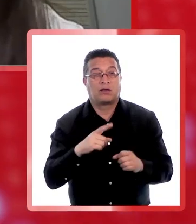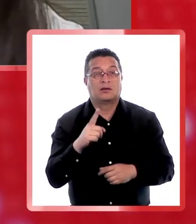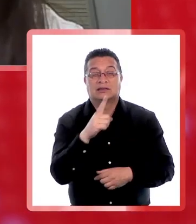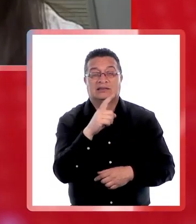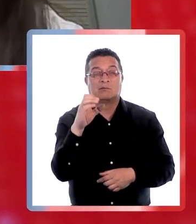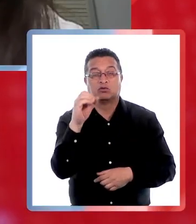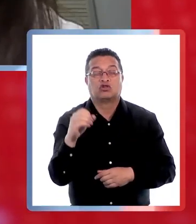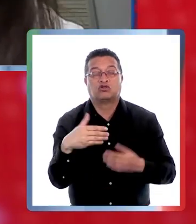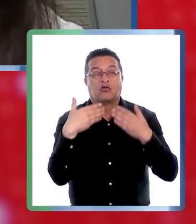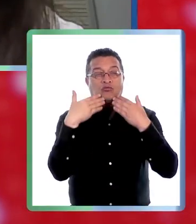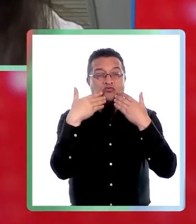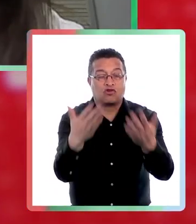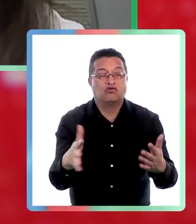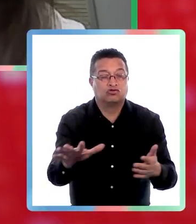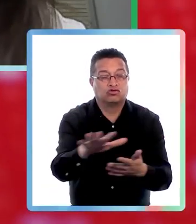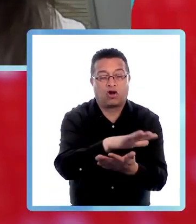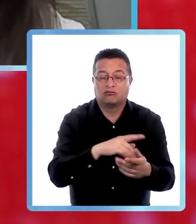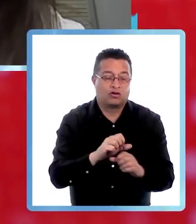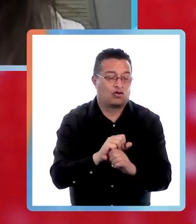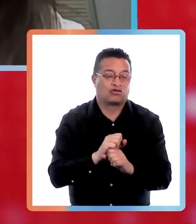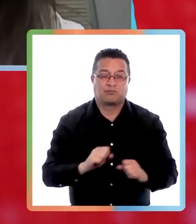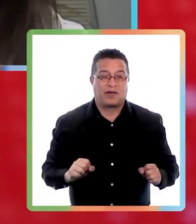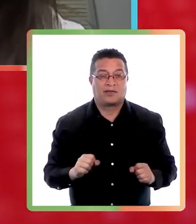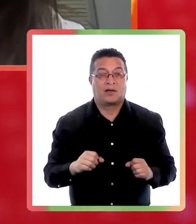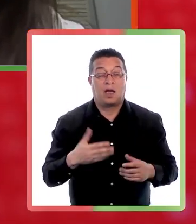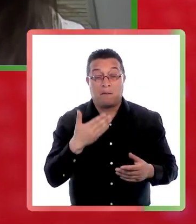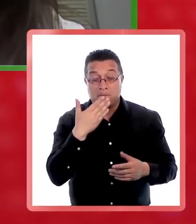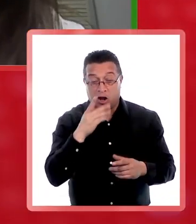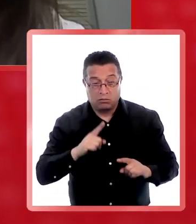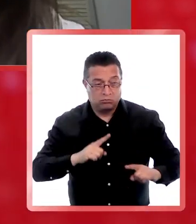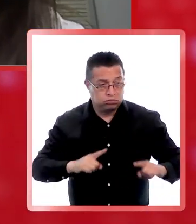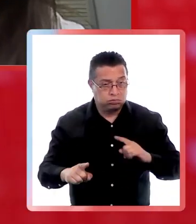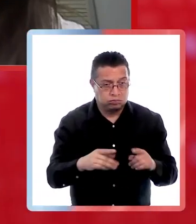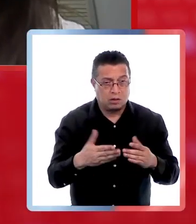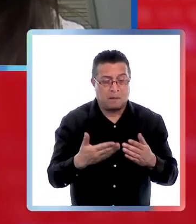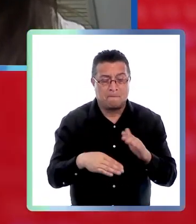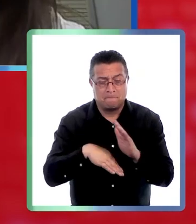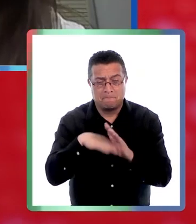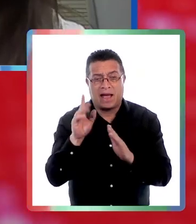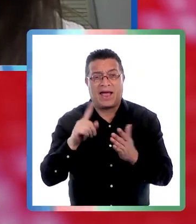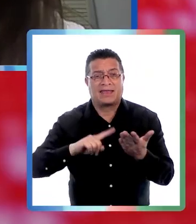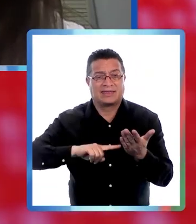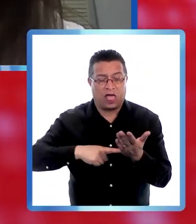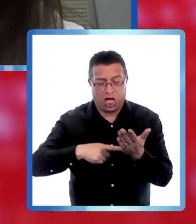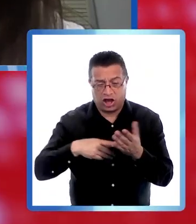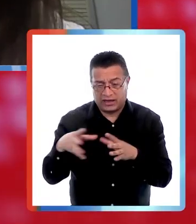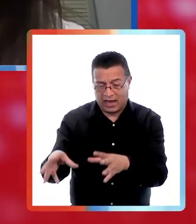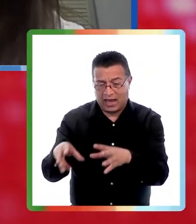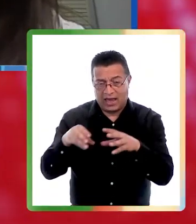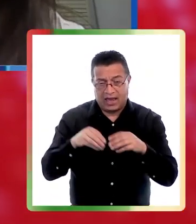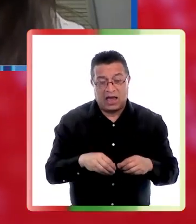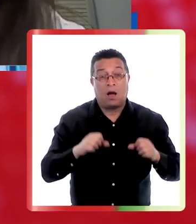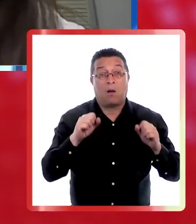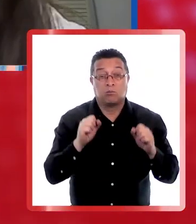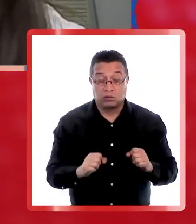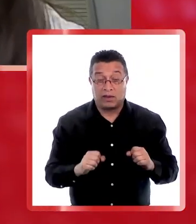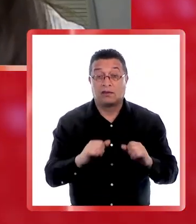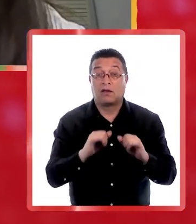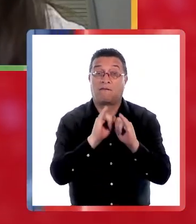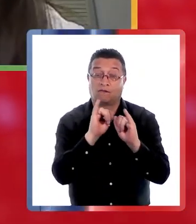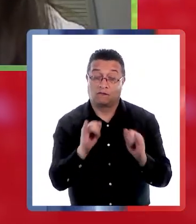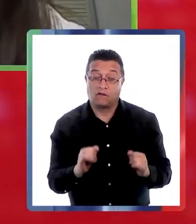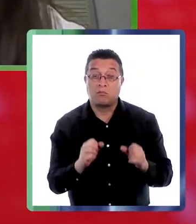imposible satisfacer. Mejorar la gestión y probablemente incorporar tecnología podría ser